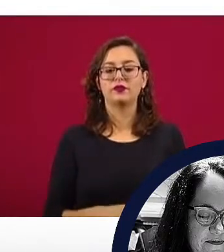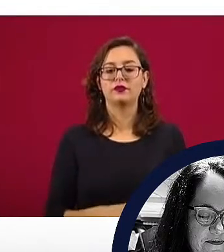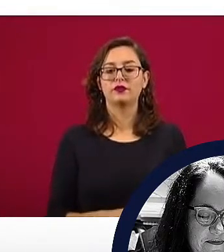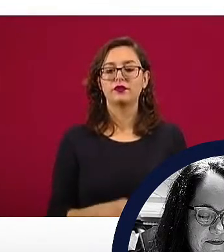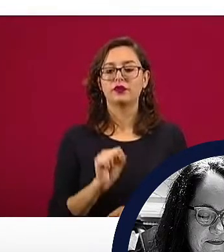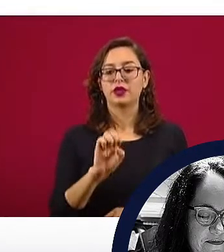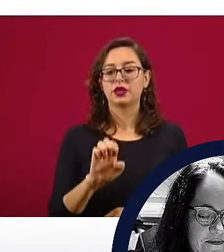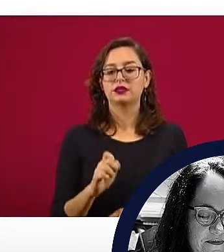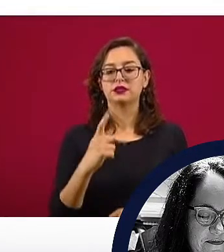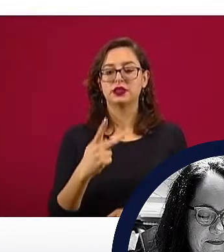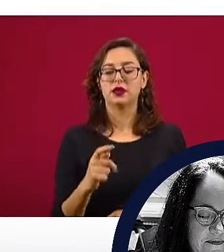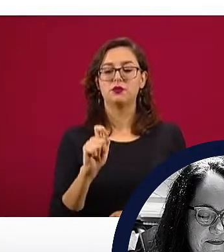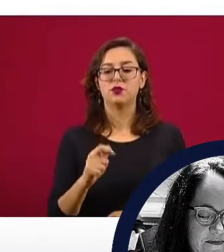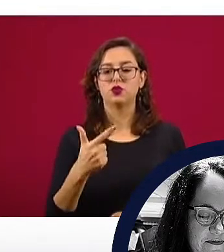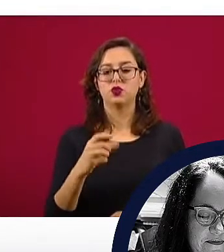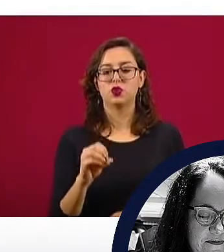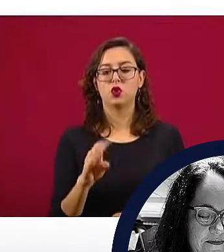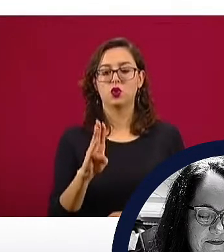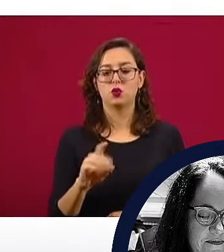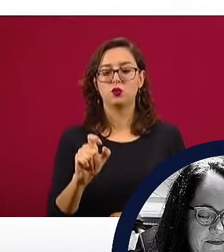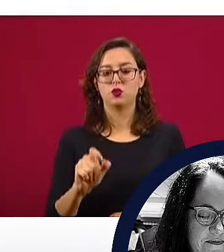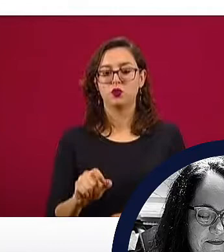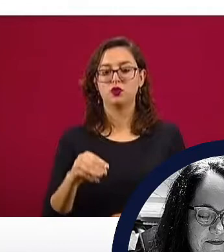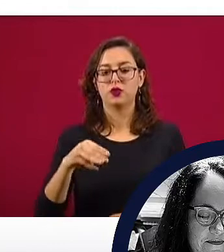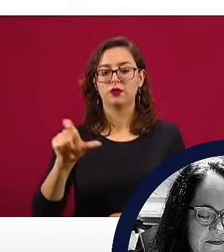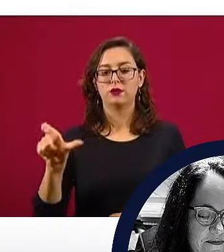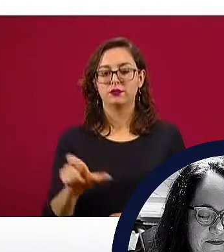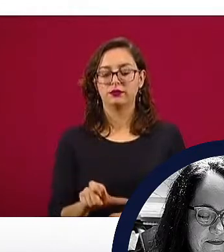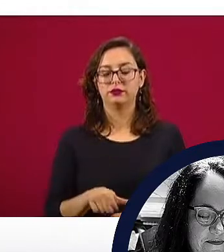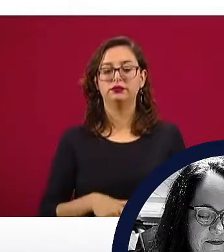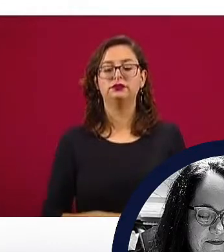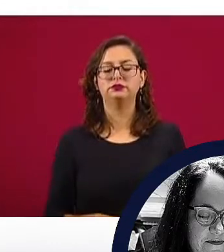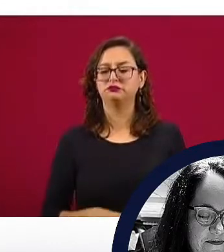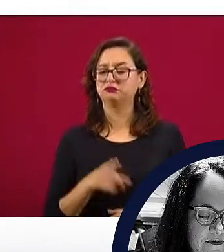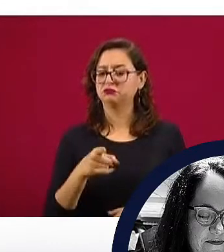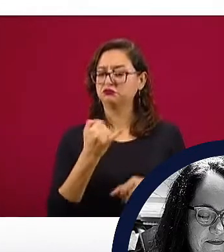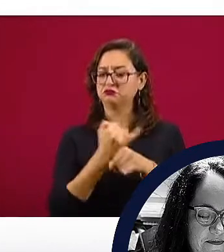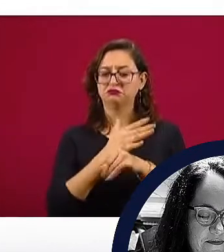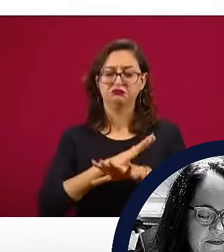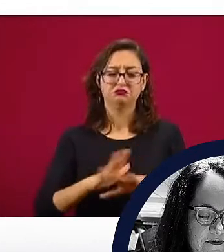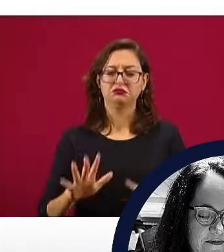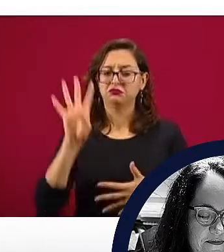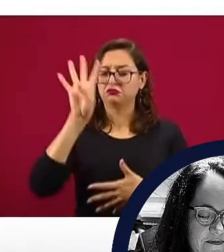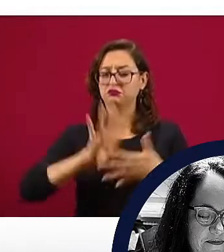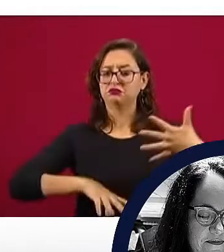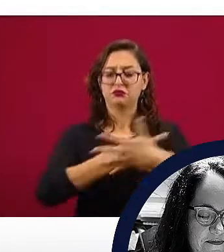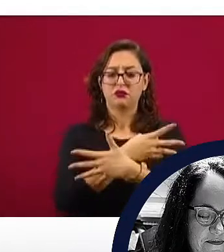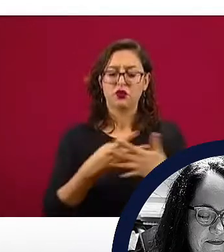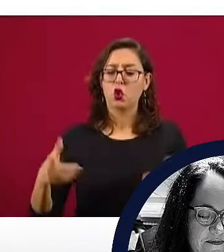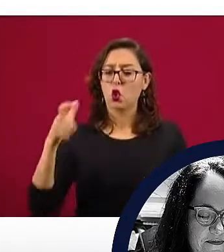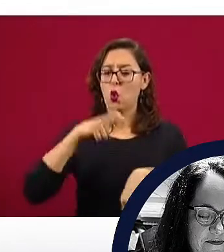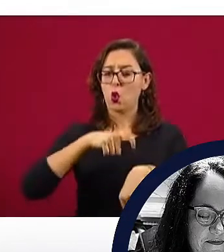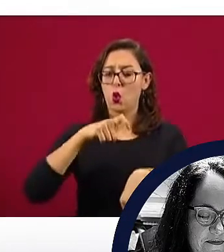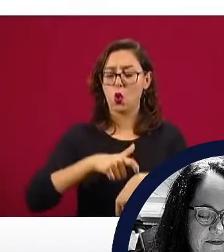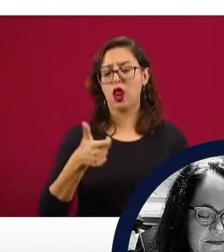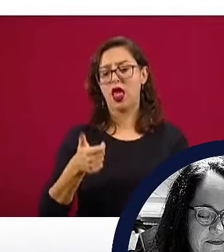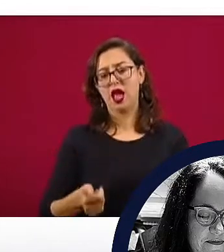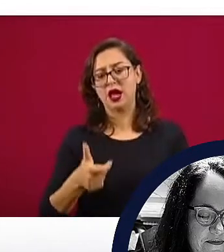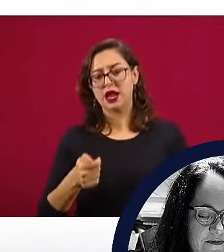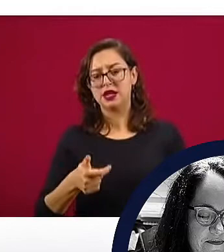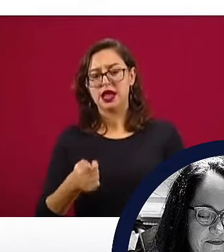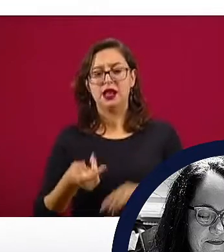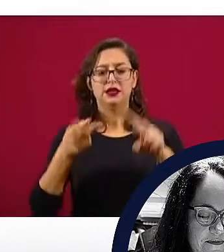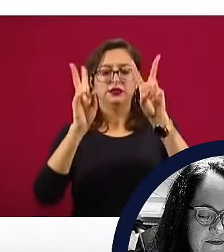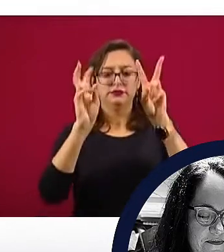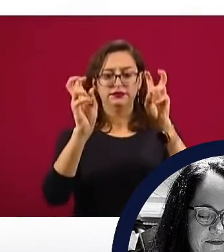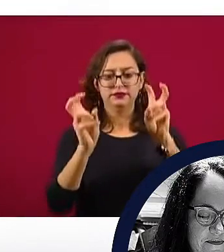pueden dar en casa. Yo conozco a muchas familias que de plano van a hacer una pausa, Luis Alberto, o sea, que van, dicen, no, yo no puedo con